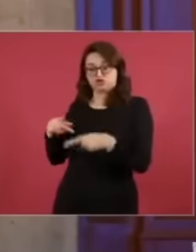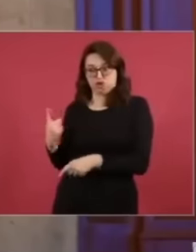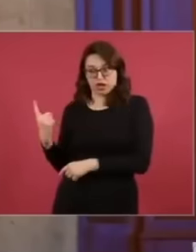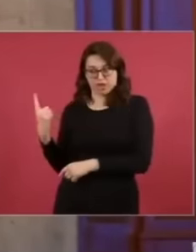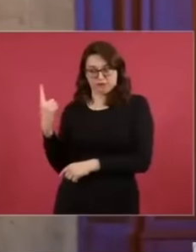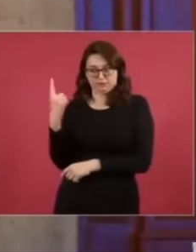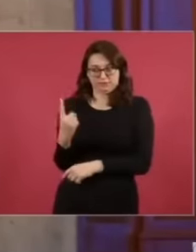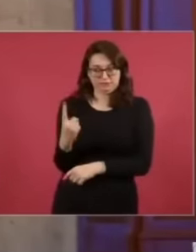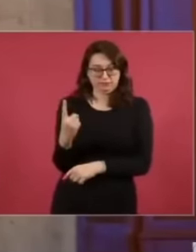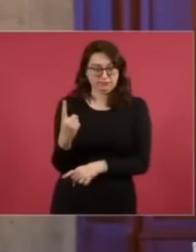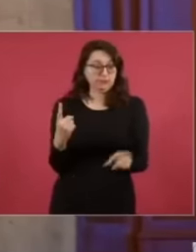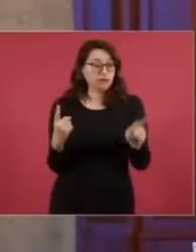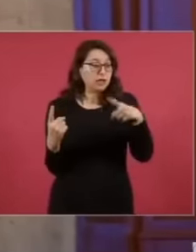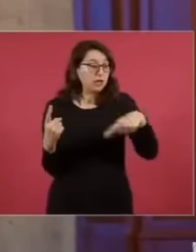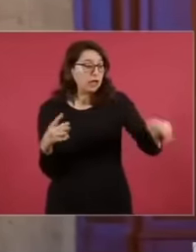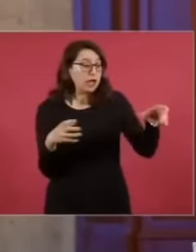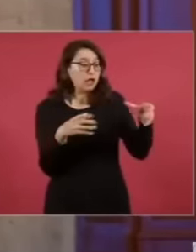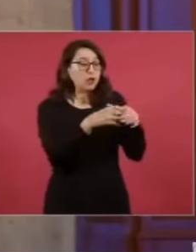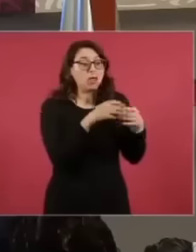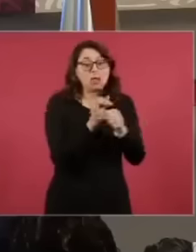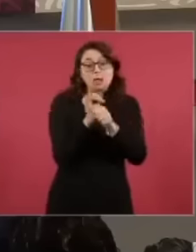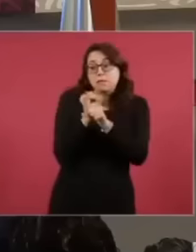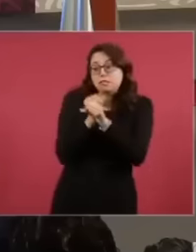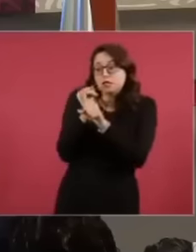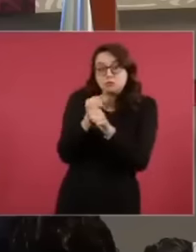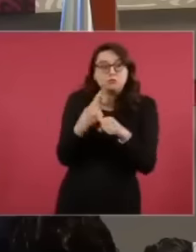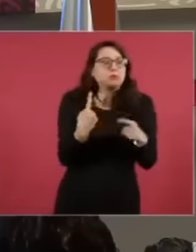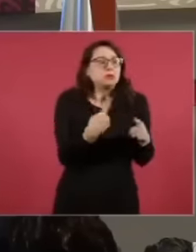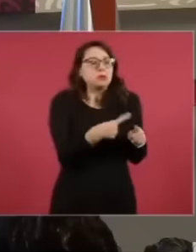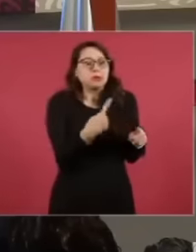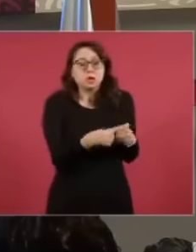si del gobierno de Estados Unidos o a